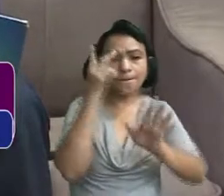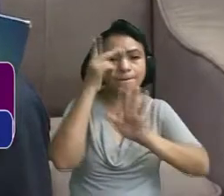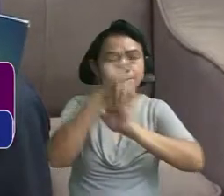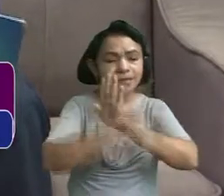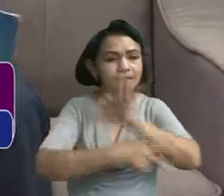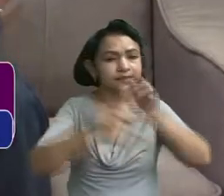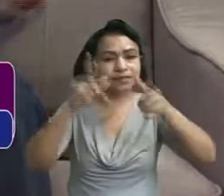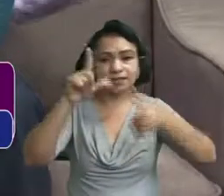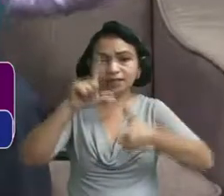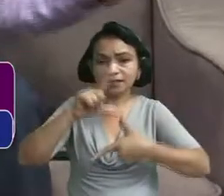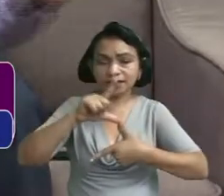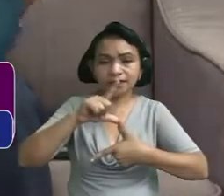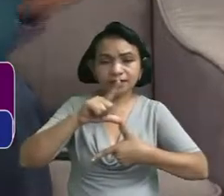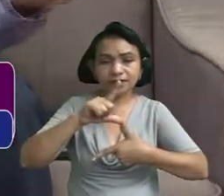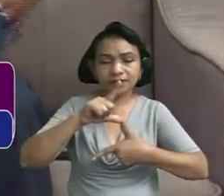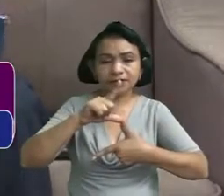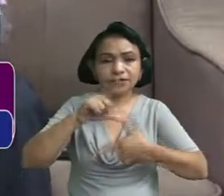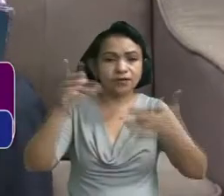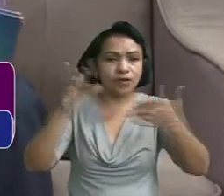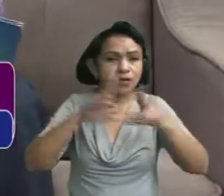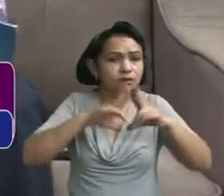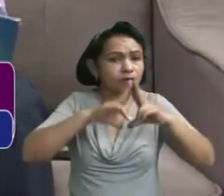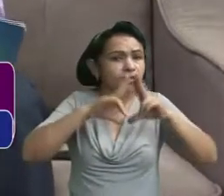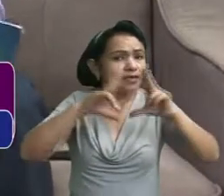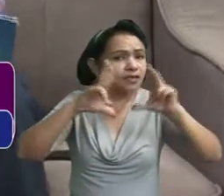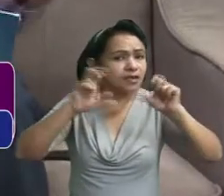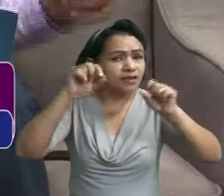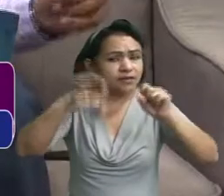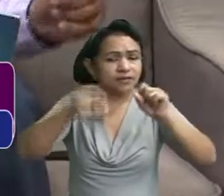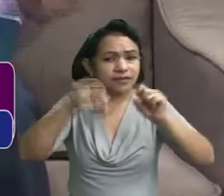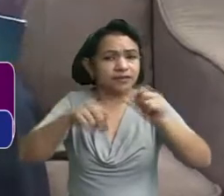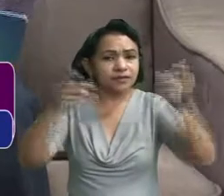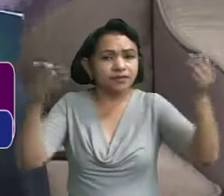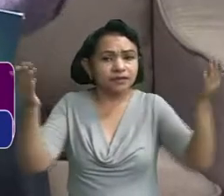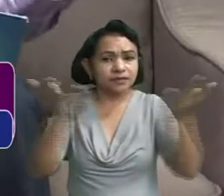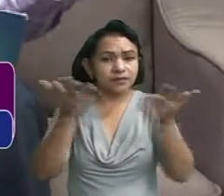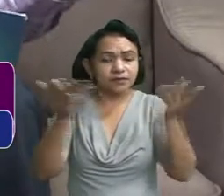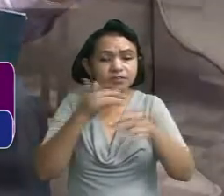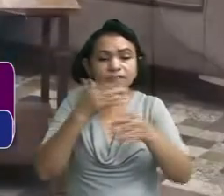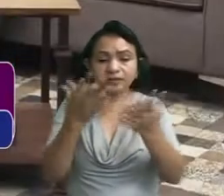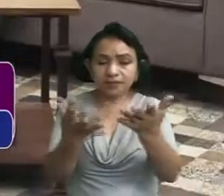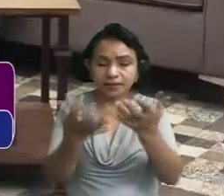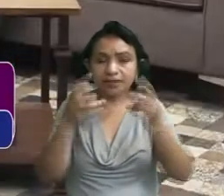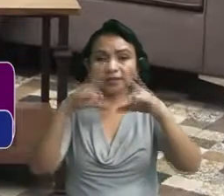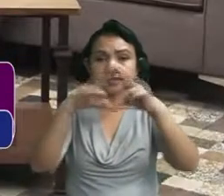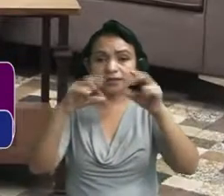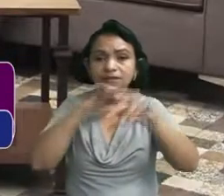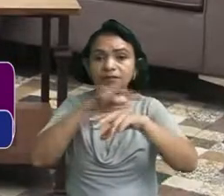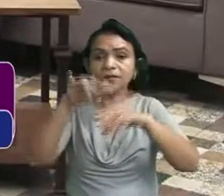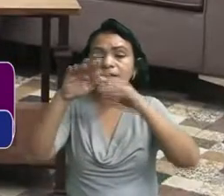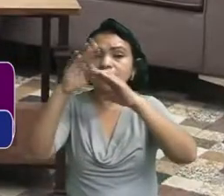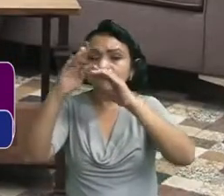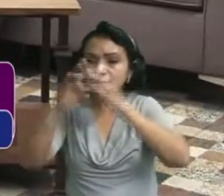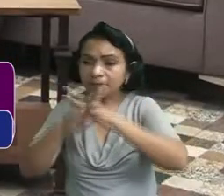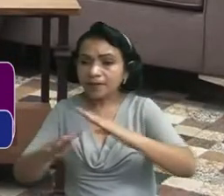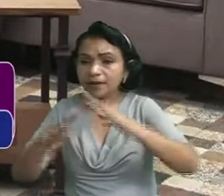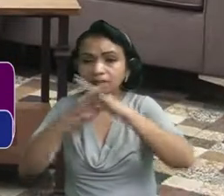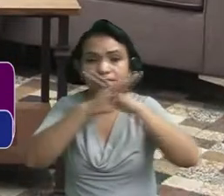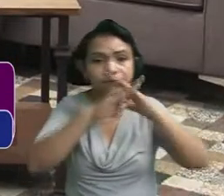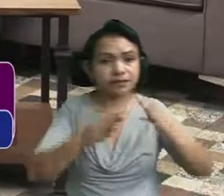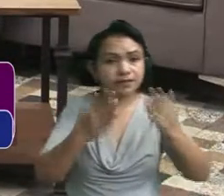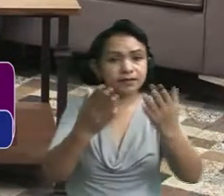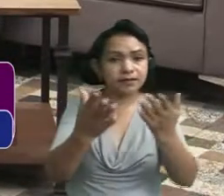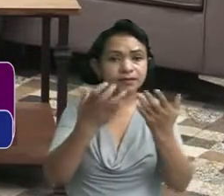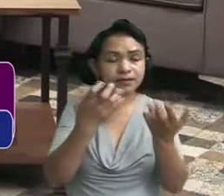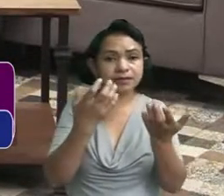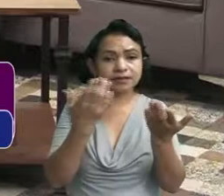región latinoamericana. ¿Cómo se inmiscuye Nicaragua en ese contexto y cómo la búsqueda de la paz, la construcción social de Nicaragua se ve y